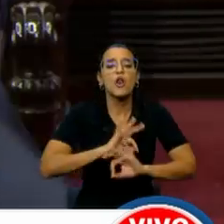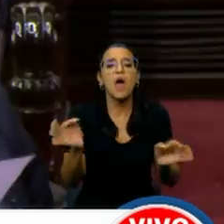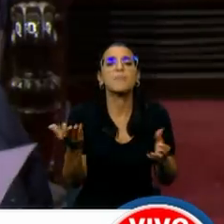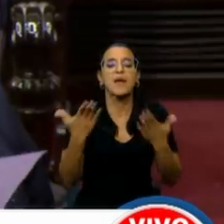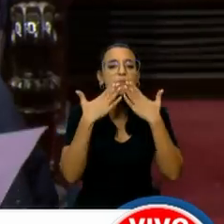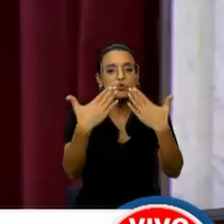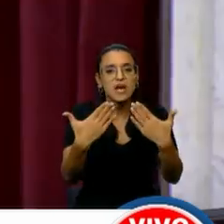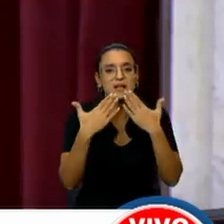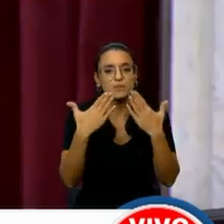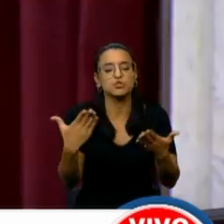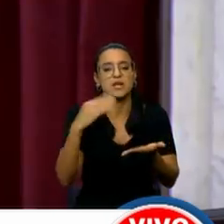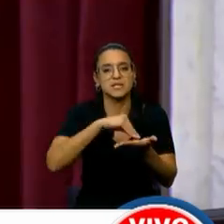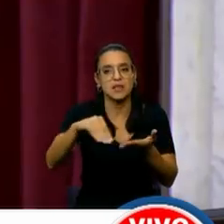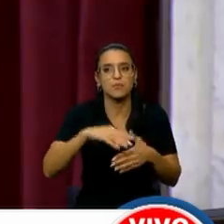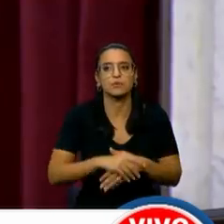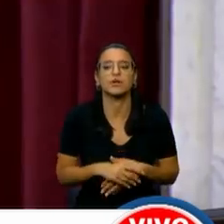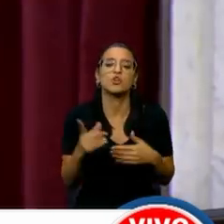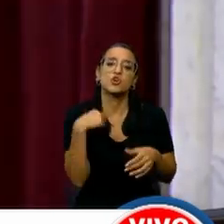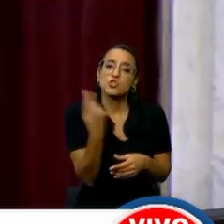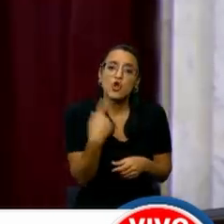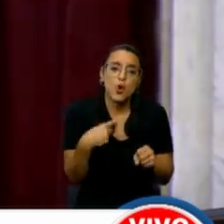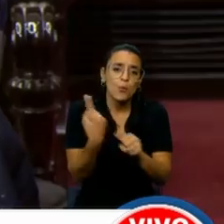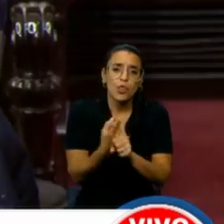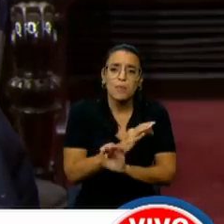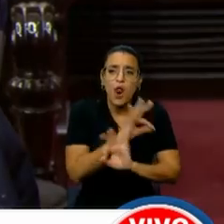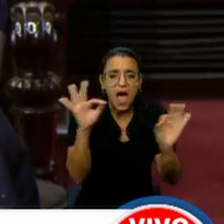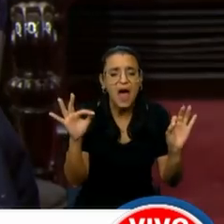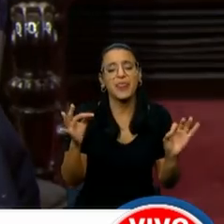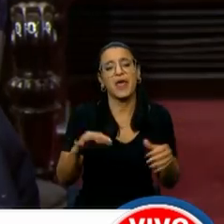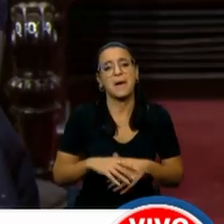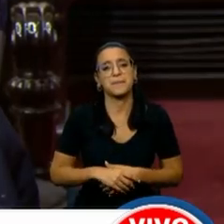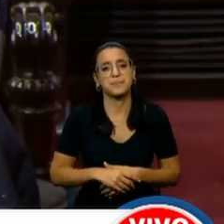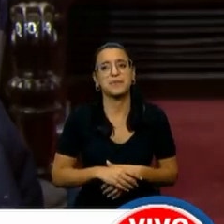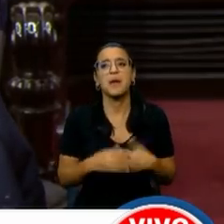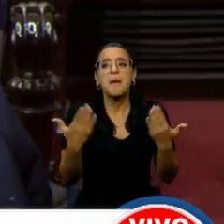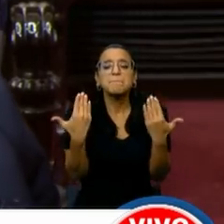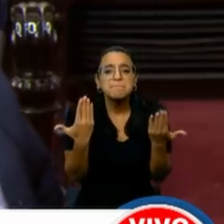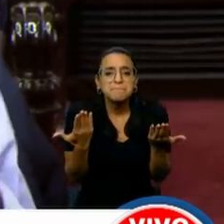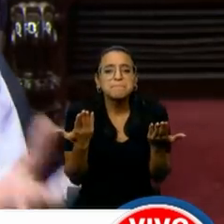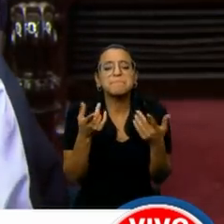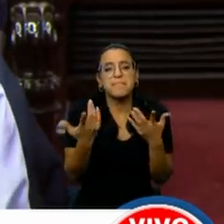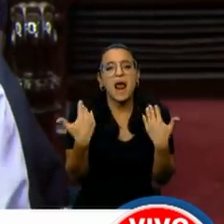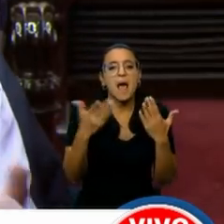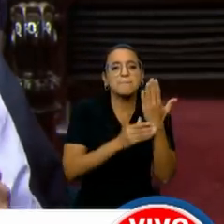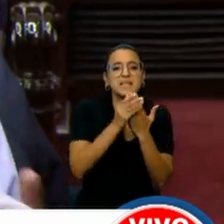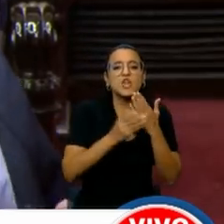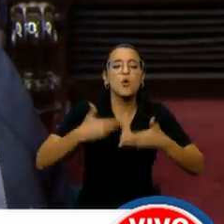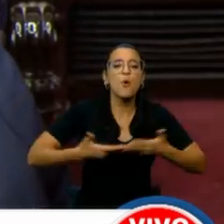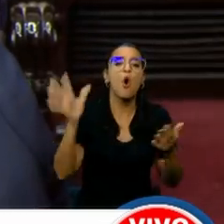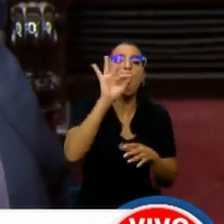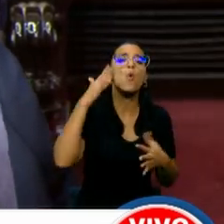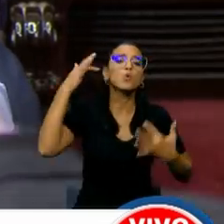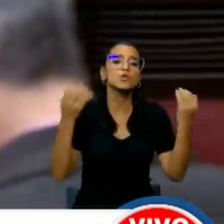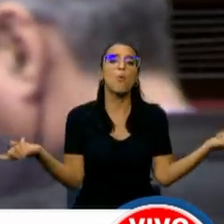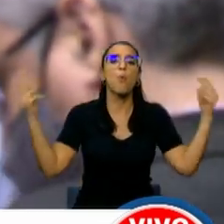muchas gracias a diputado como tampoco pudimos hacer nada presidente para que el ministerio público o la justicia